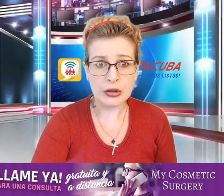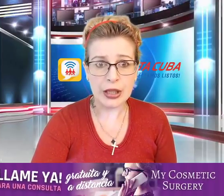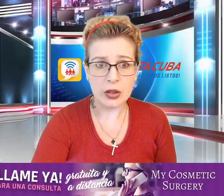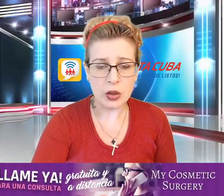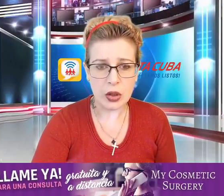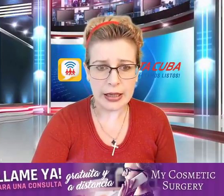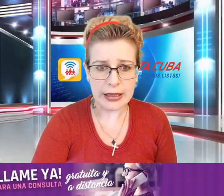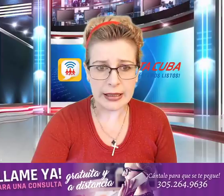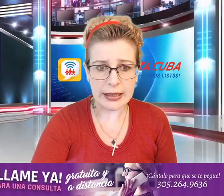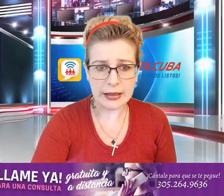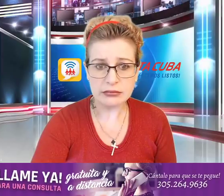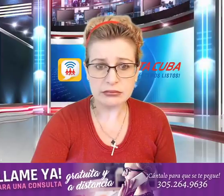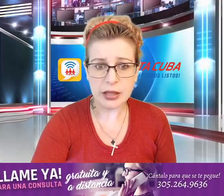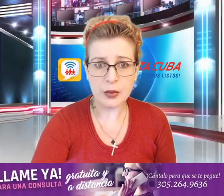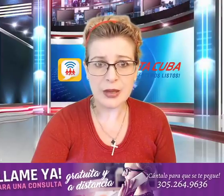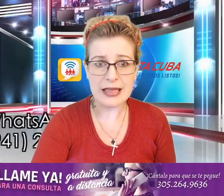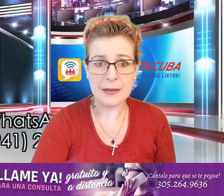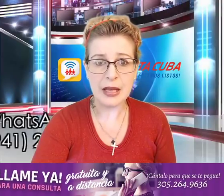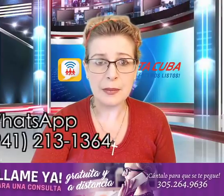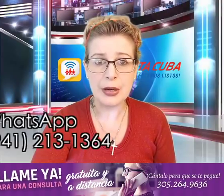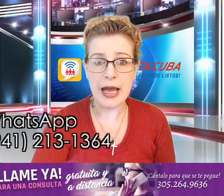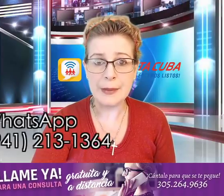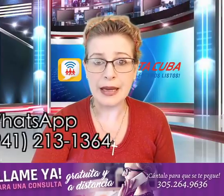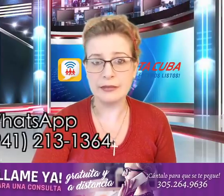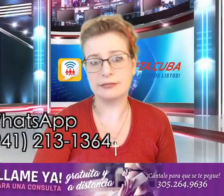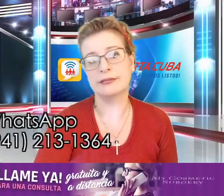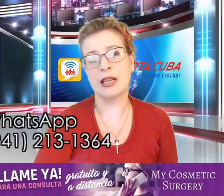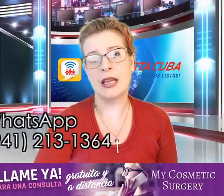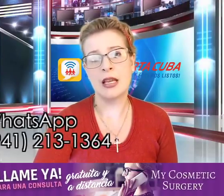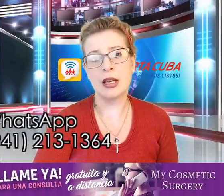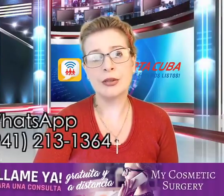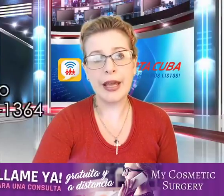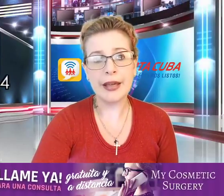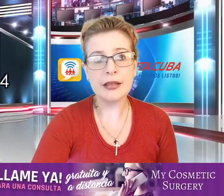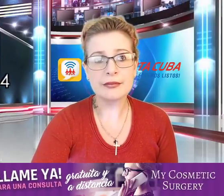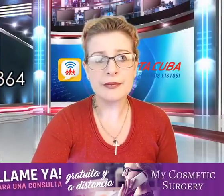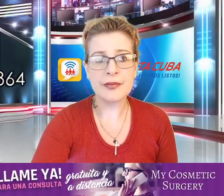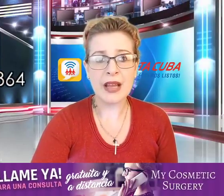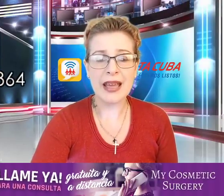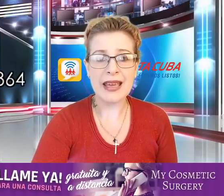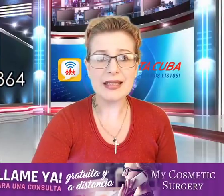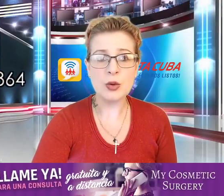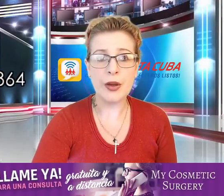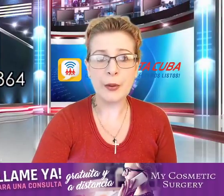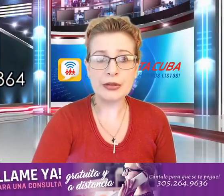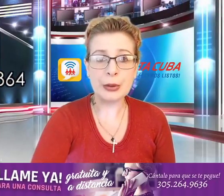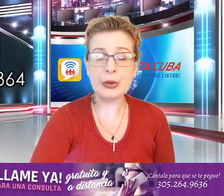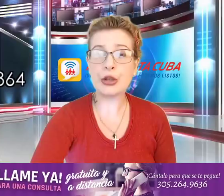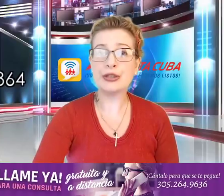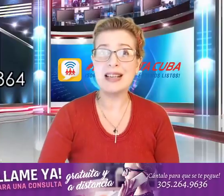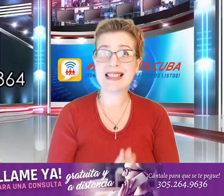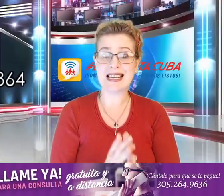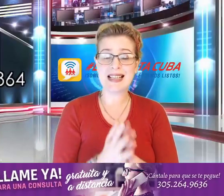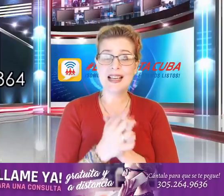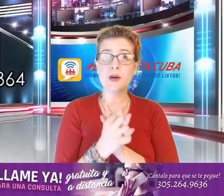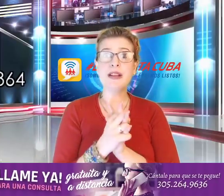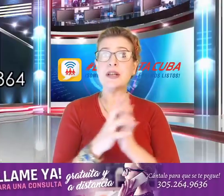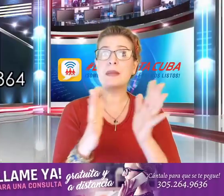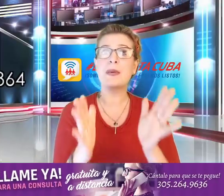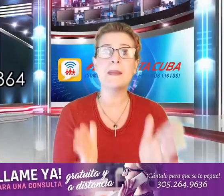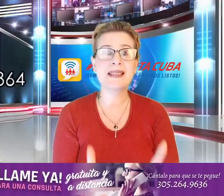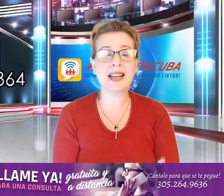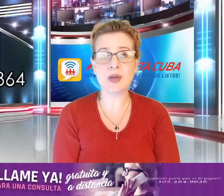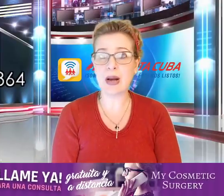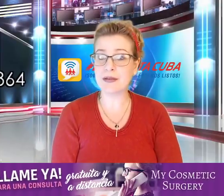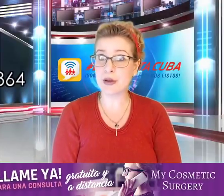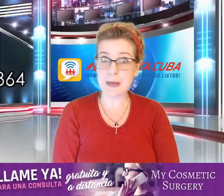Que lo tengo acá, el WhatsApp del programa. ¿Ok? Es 941-213-1364. Ahí me